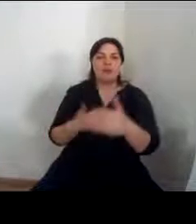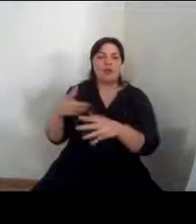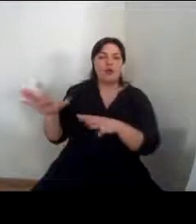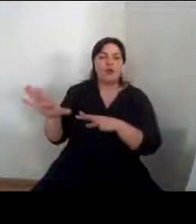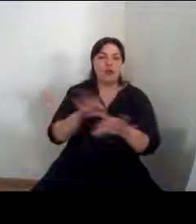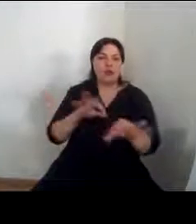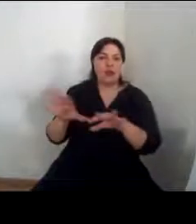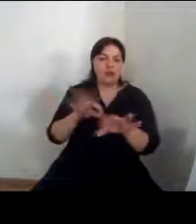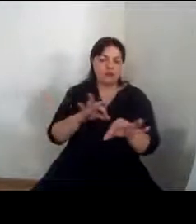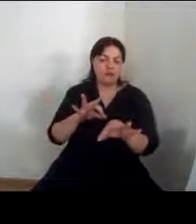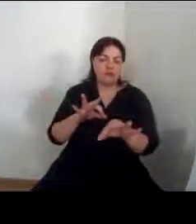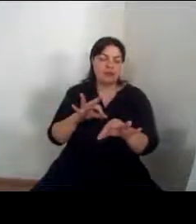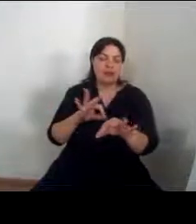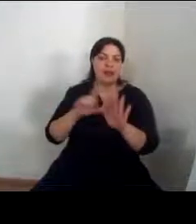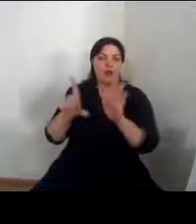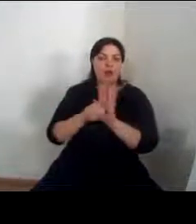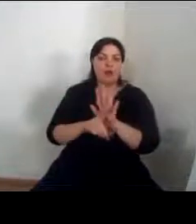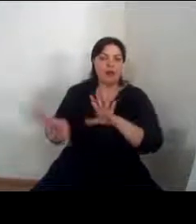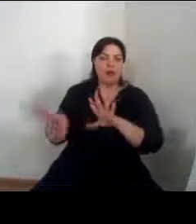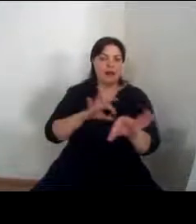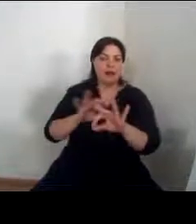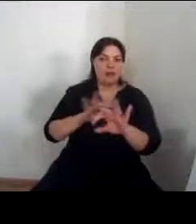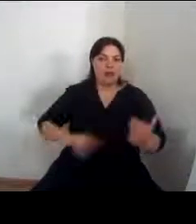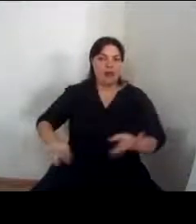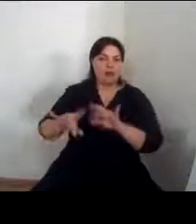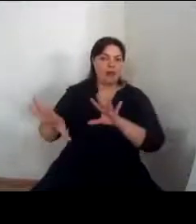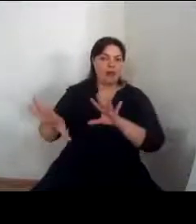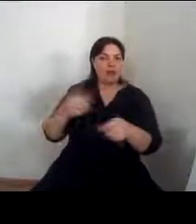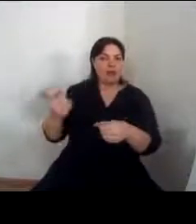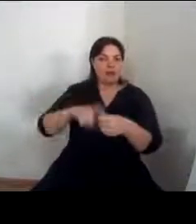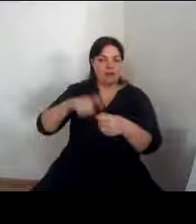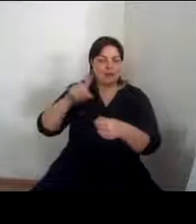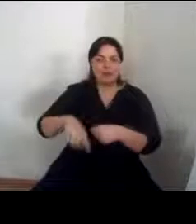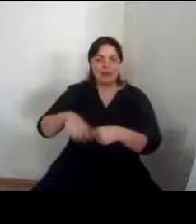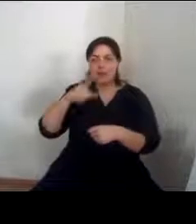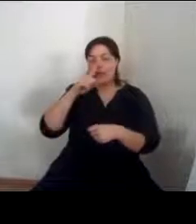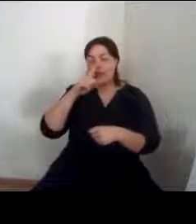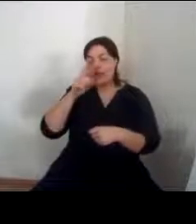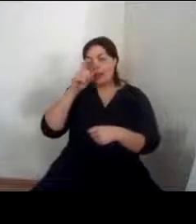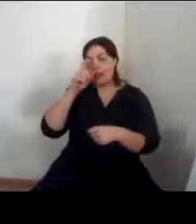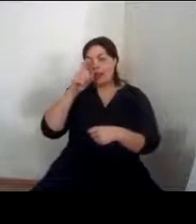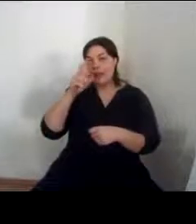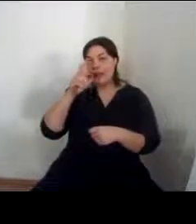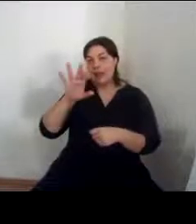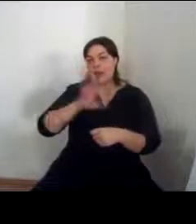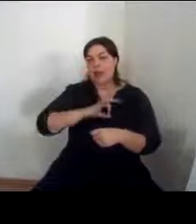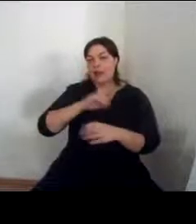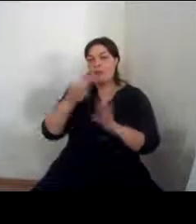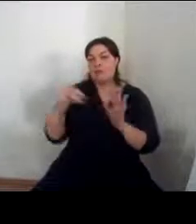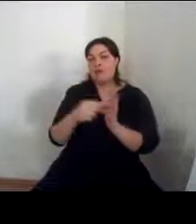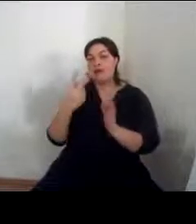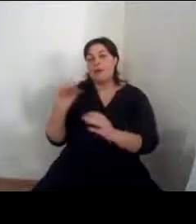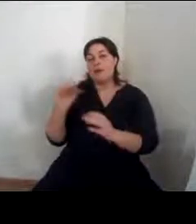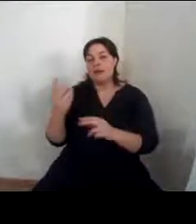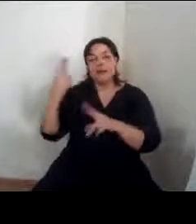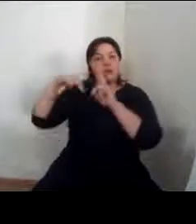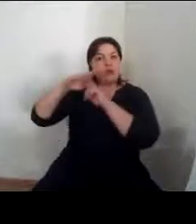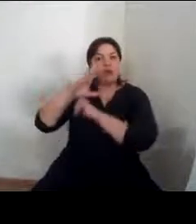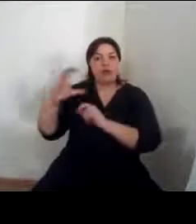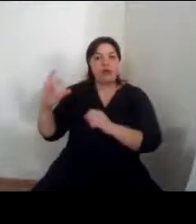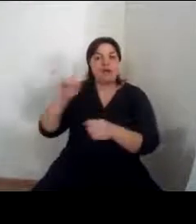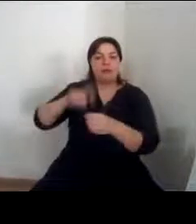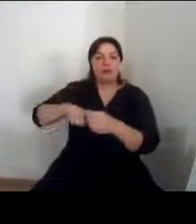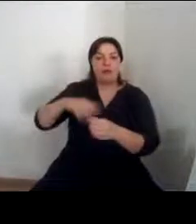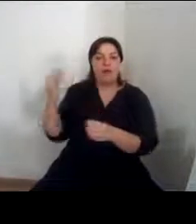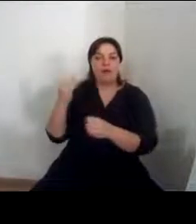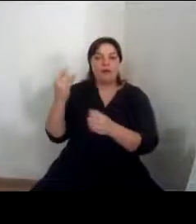normas regionales. Recientemente, en enero de 2020, se incorpora a la Diputación de Cáceres como jefe de